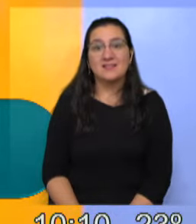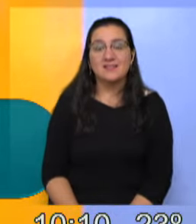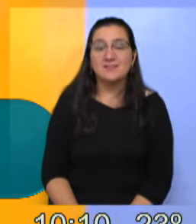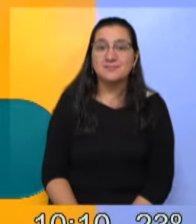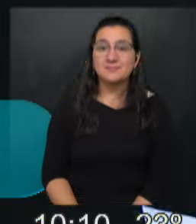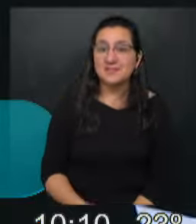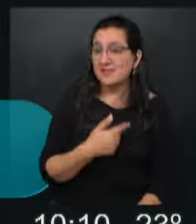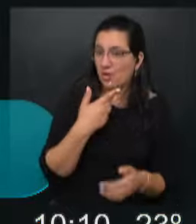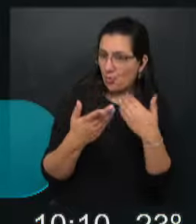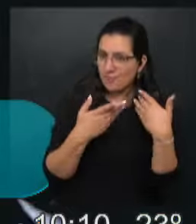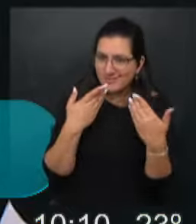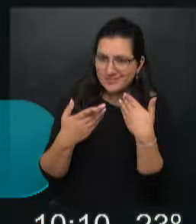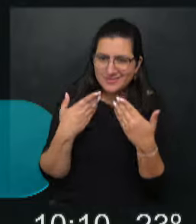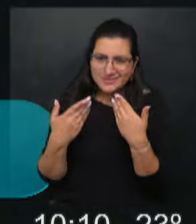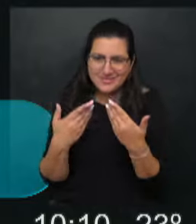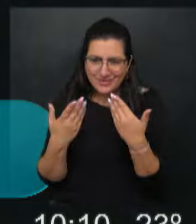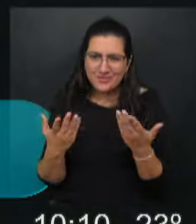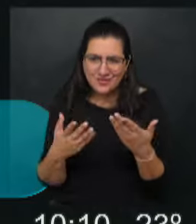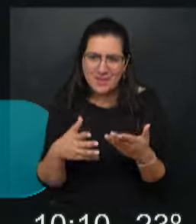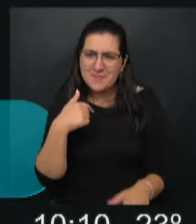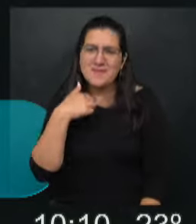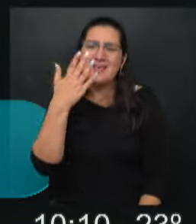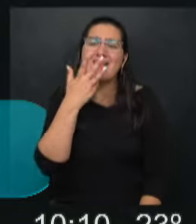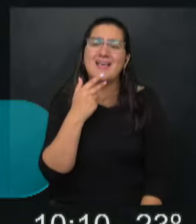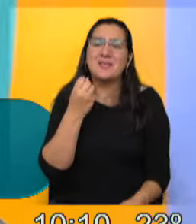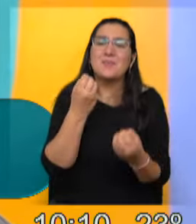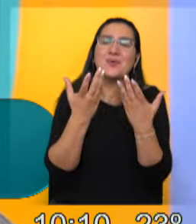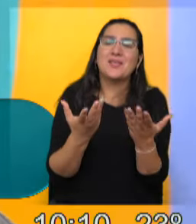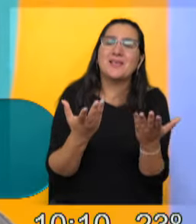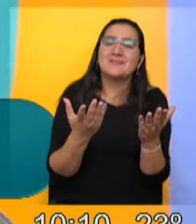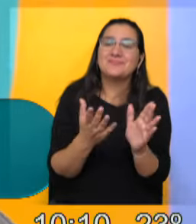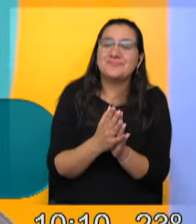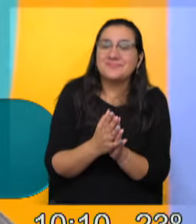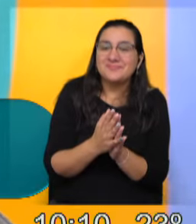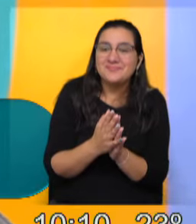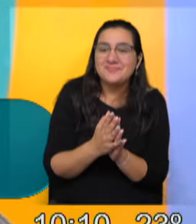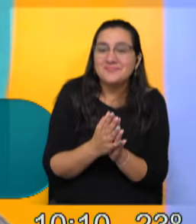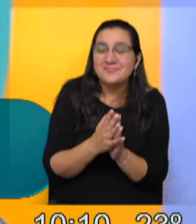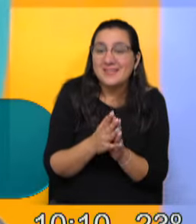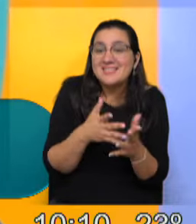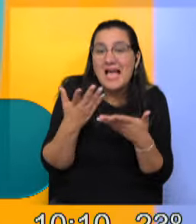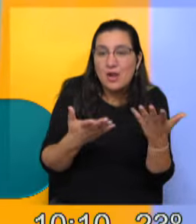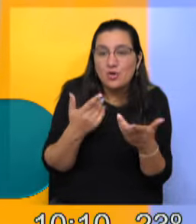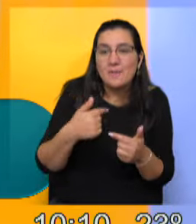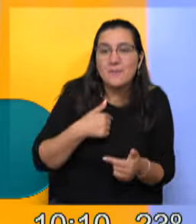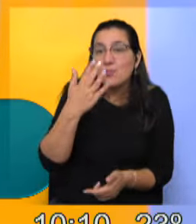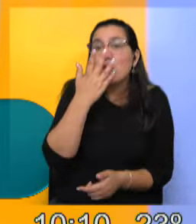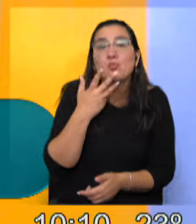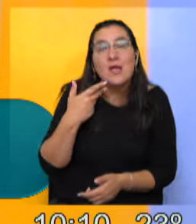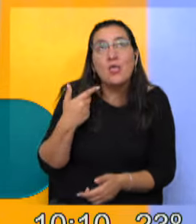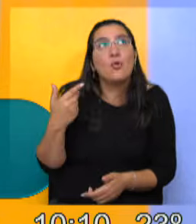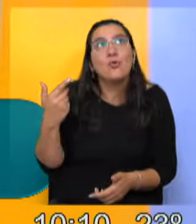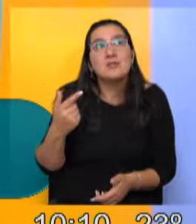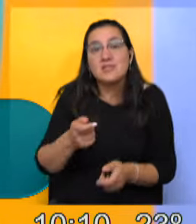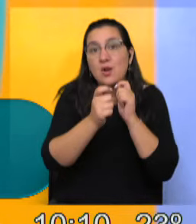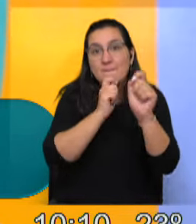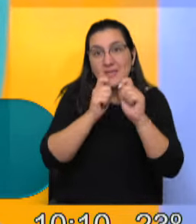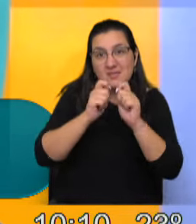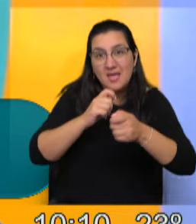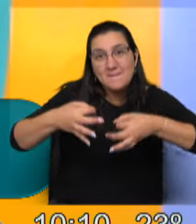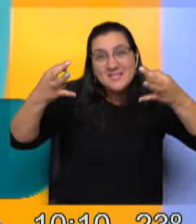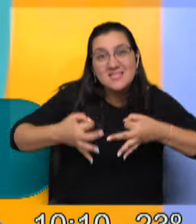esta soy conversación. Soy muy habladora. Es la que, pero me encanta, Ana, porque es algo que me hubiera gustado ser una periodista especializada